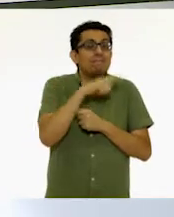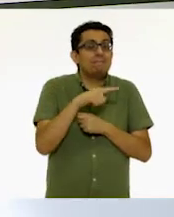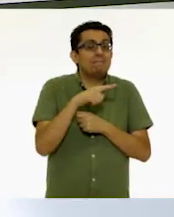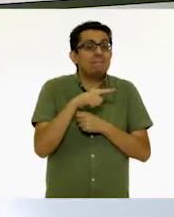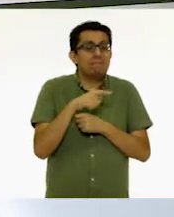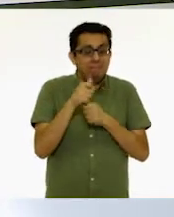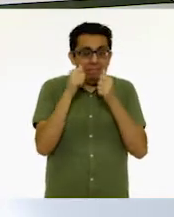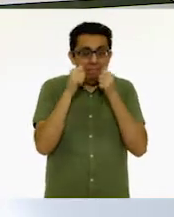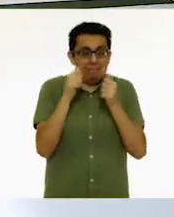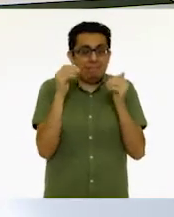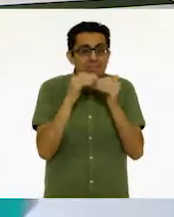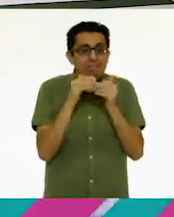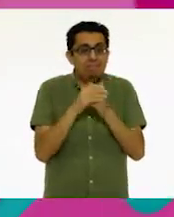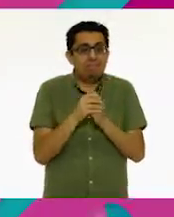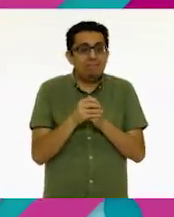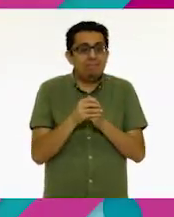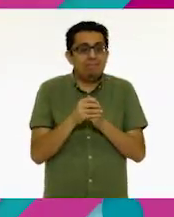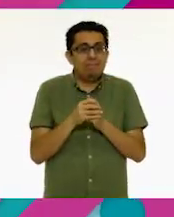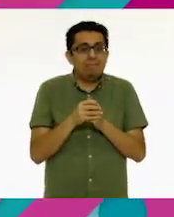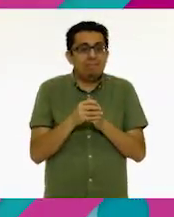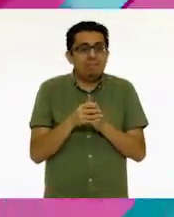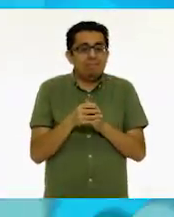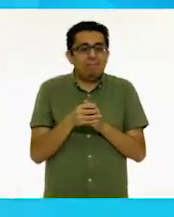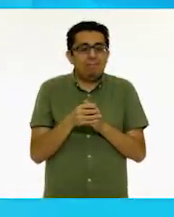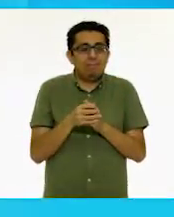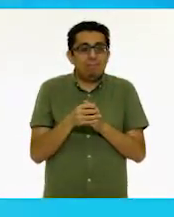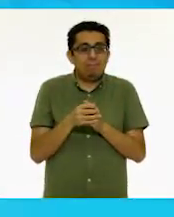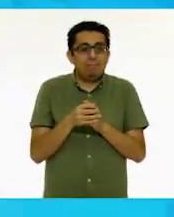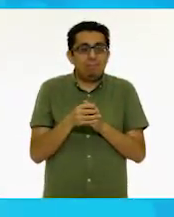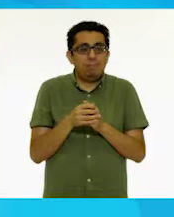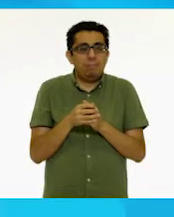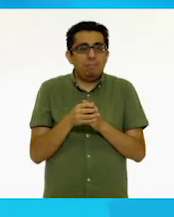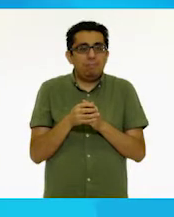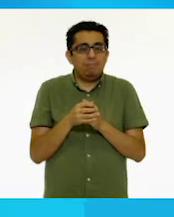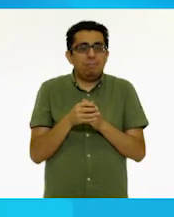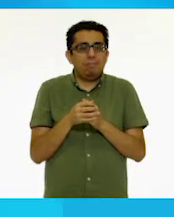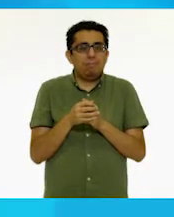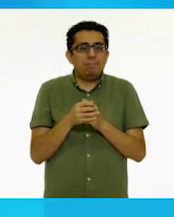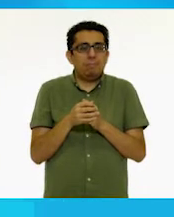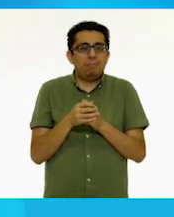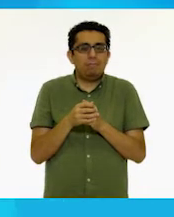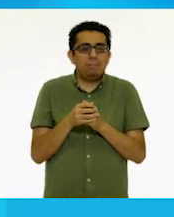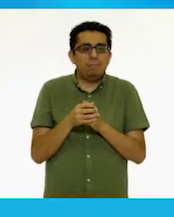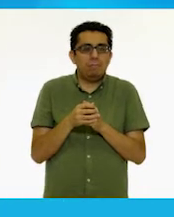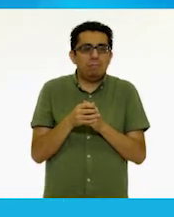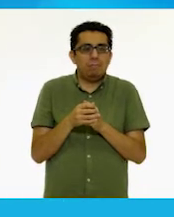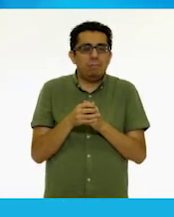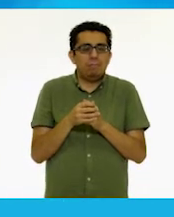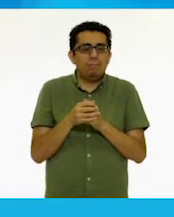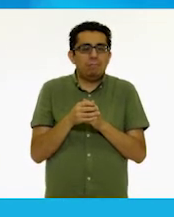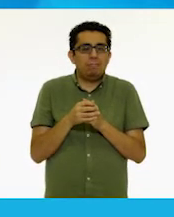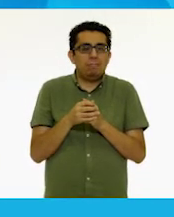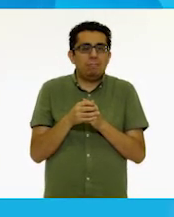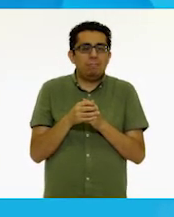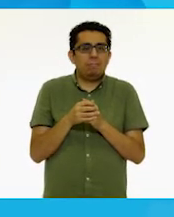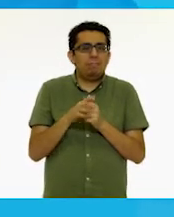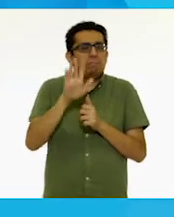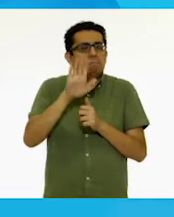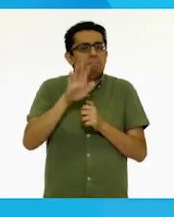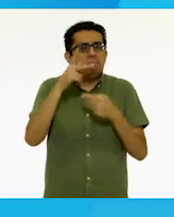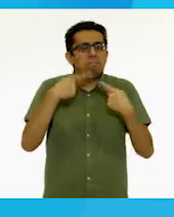Vas, Pepe. ¡Ay! ¡Ay! ¡Ay! ¡Ay! ¿Será el león, pero ahora está